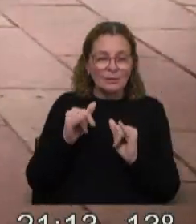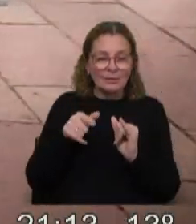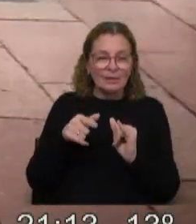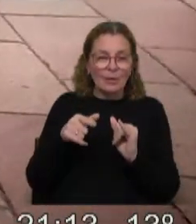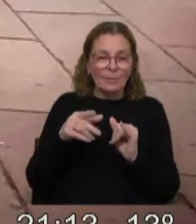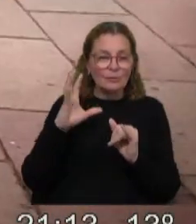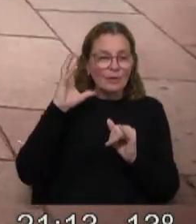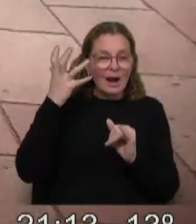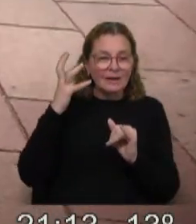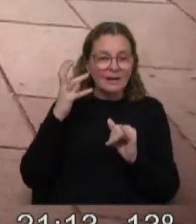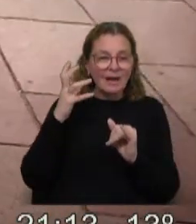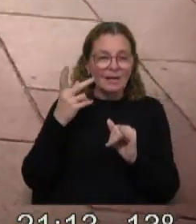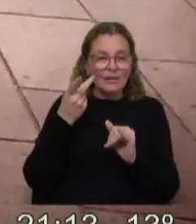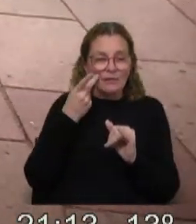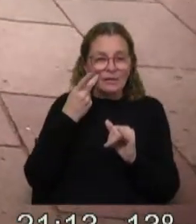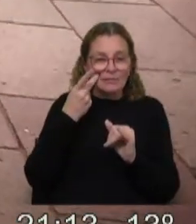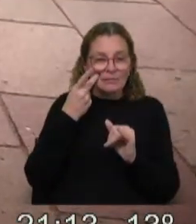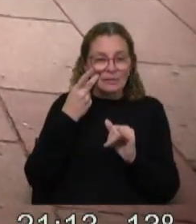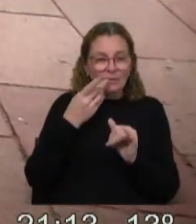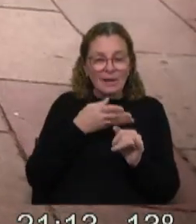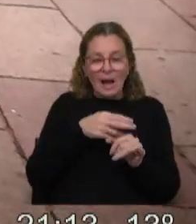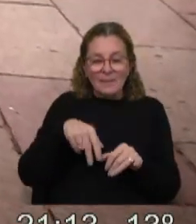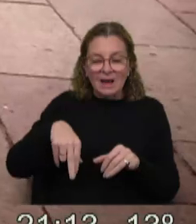fuera una radio en vivo que vamos